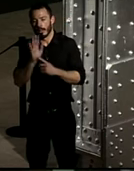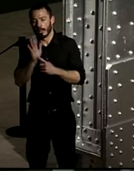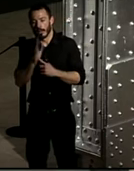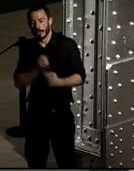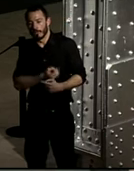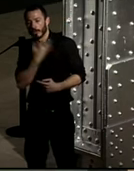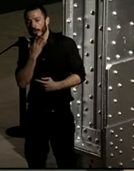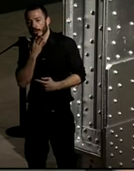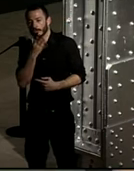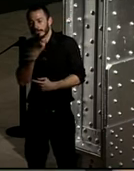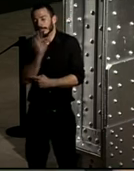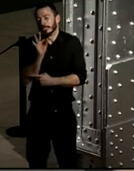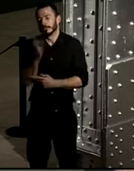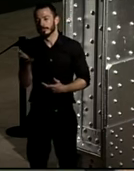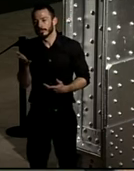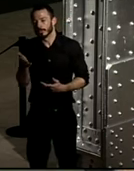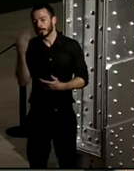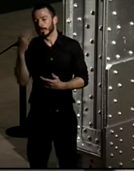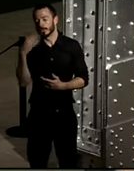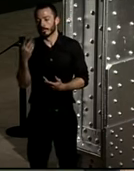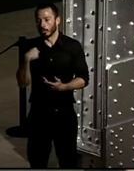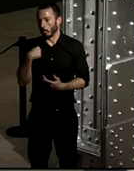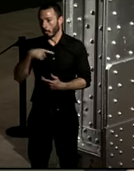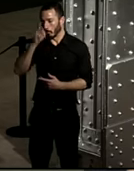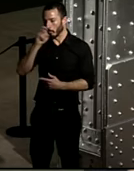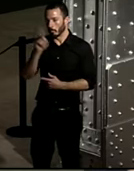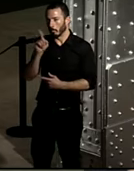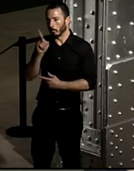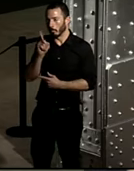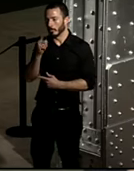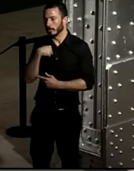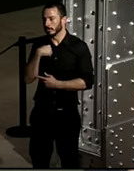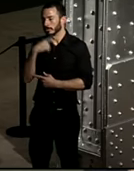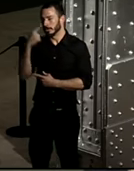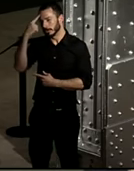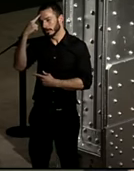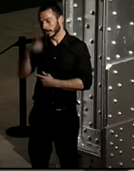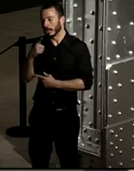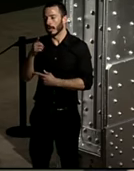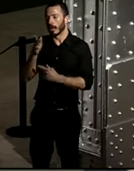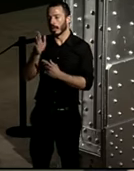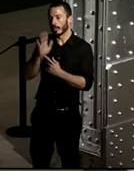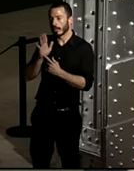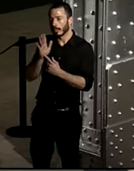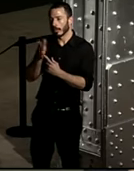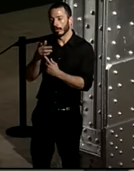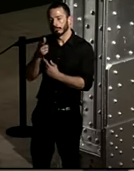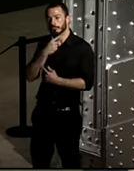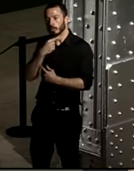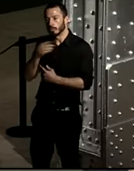tampoco recuerdo cuándo lo decidí. Lo que sí que sé es que el cine me gusta desde siempre y he